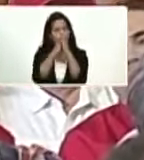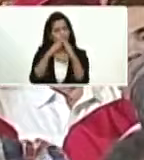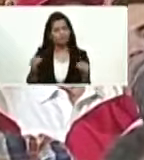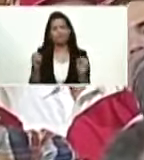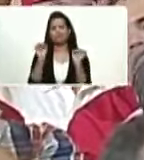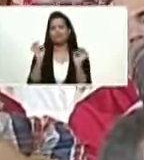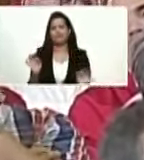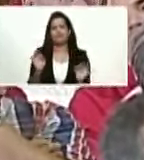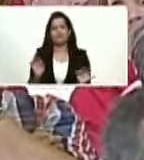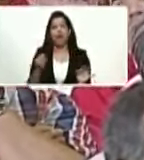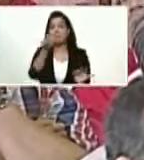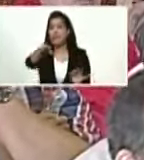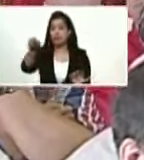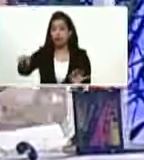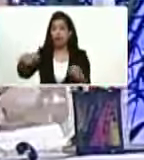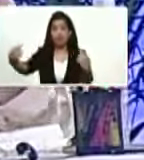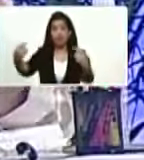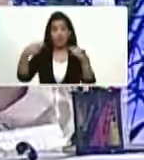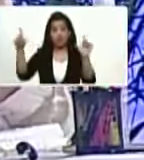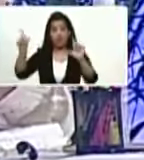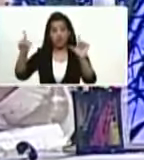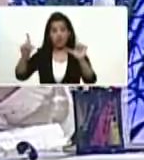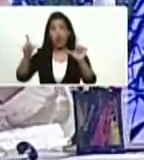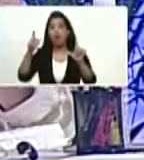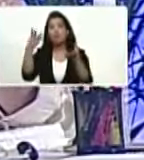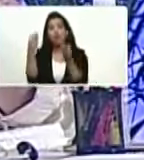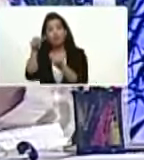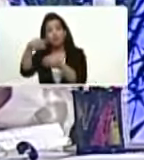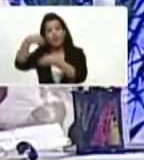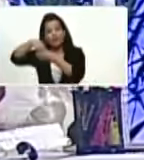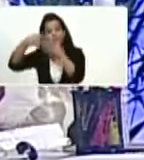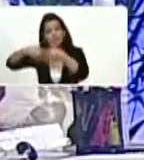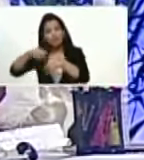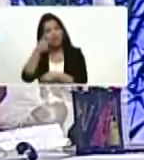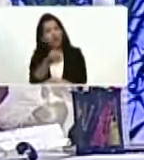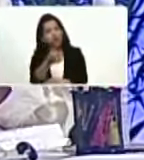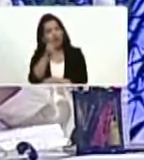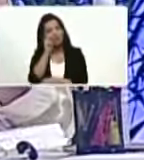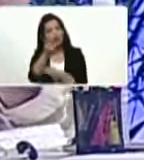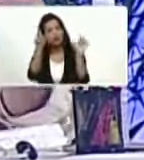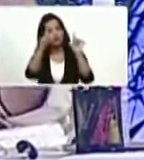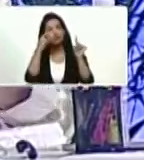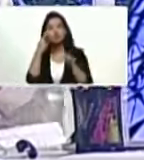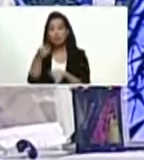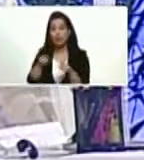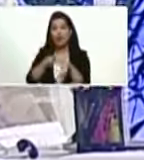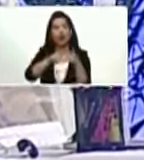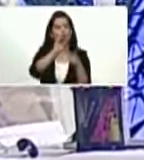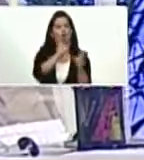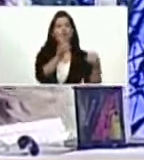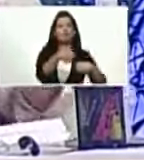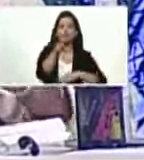que nos están viendo en este momento en su propia empresa, en el centro de trabajo, en la oficina.